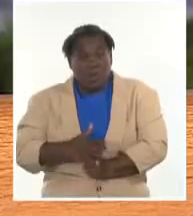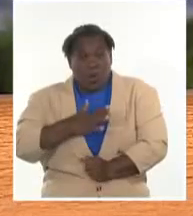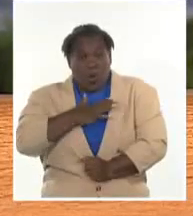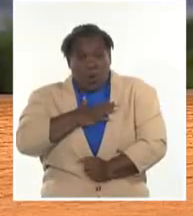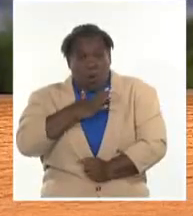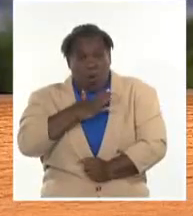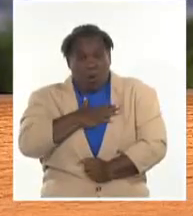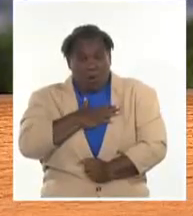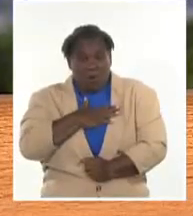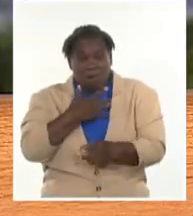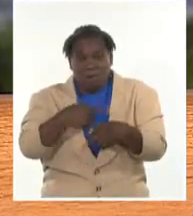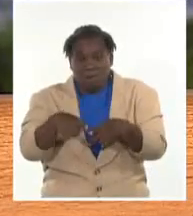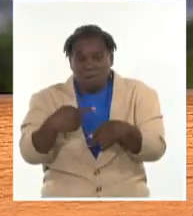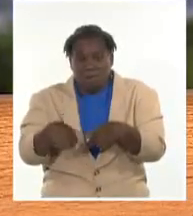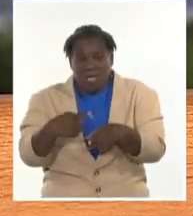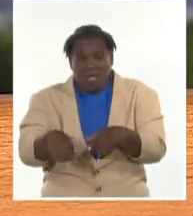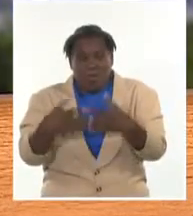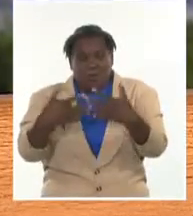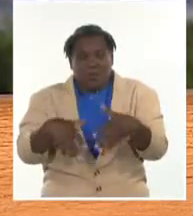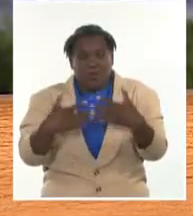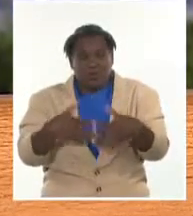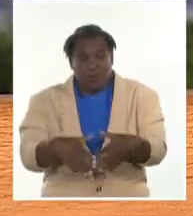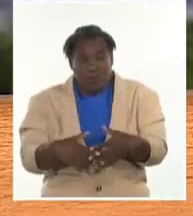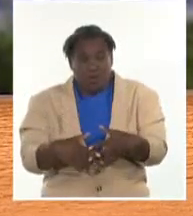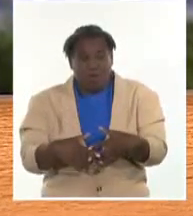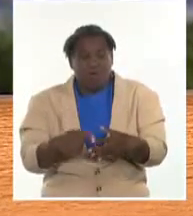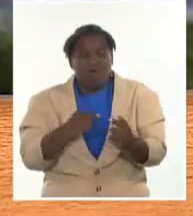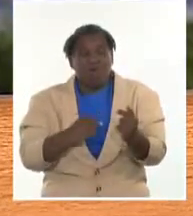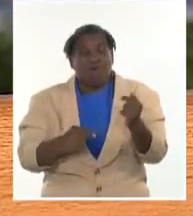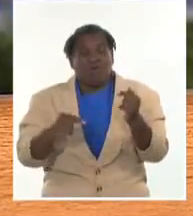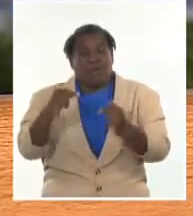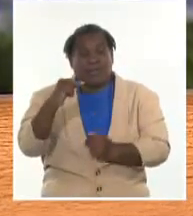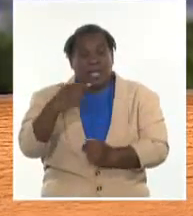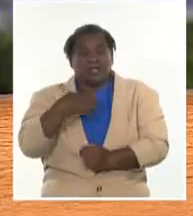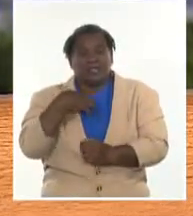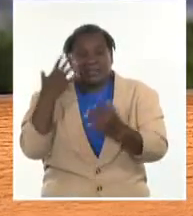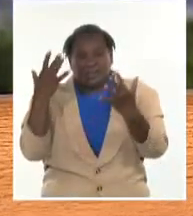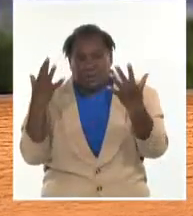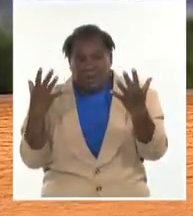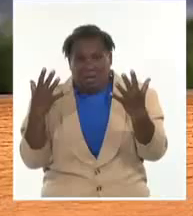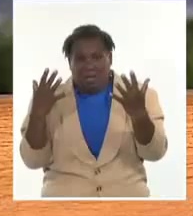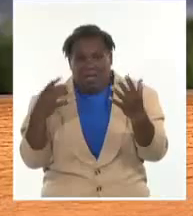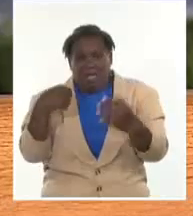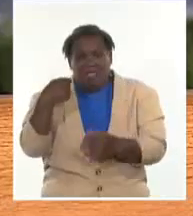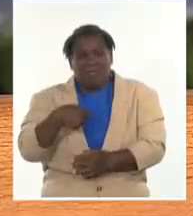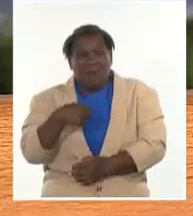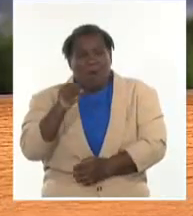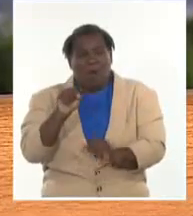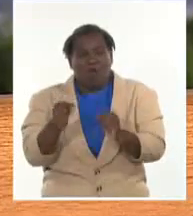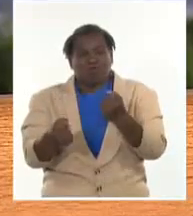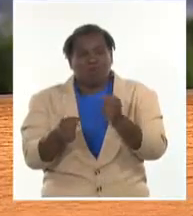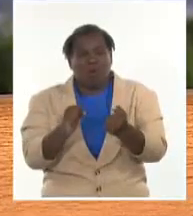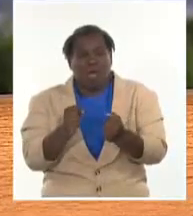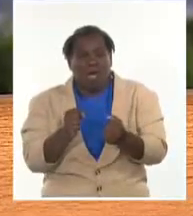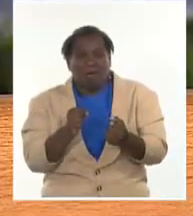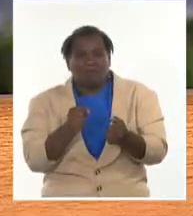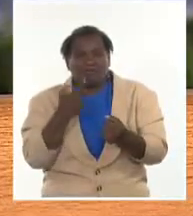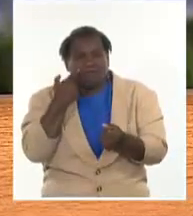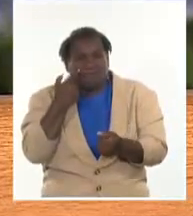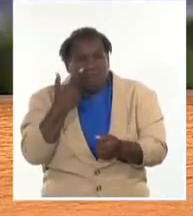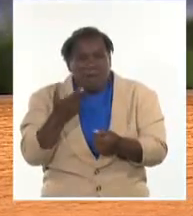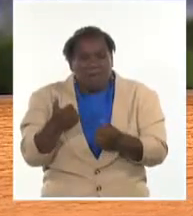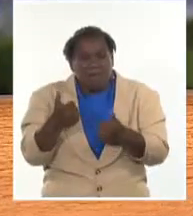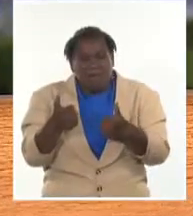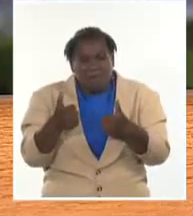medios fundamentales de producción, debemos ir a un control y fiscalización cada